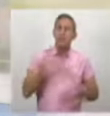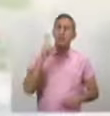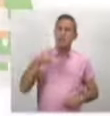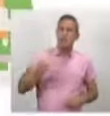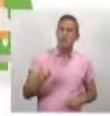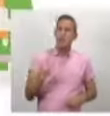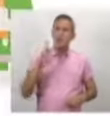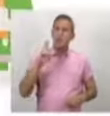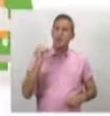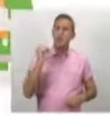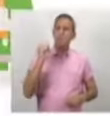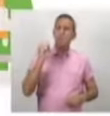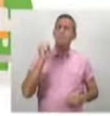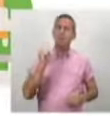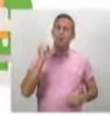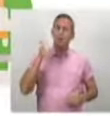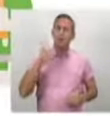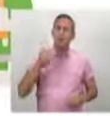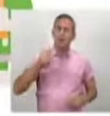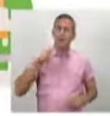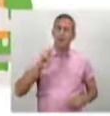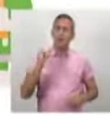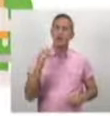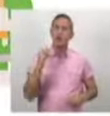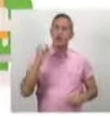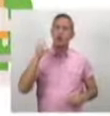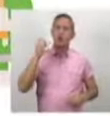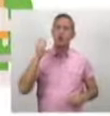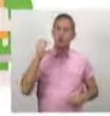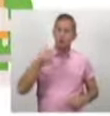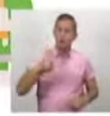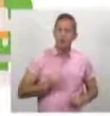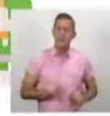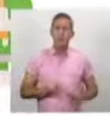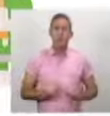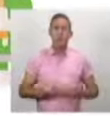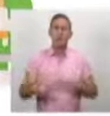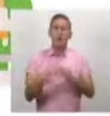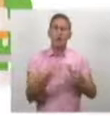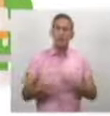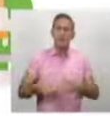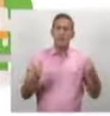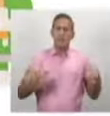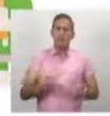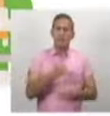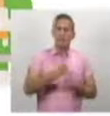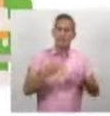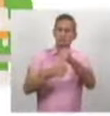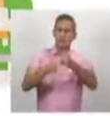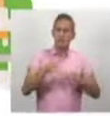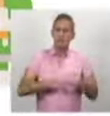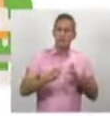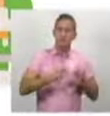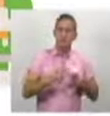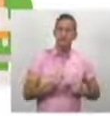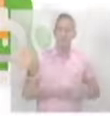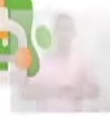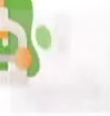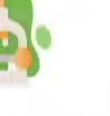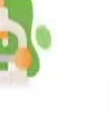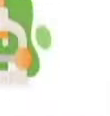de hoy. La célula como unidad de estructura y función, comparación entre células procariotas e